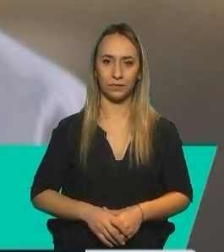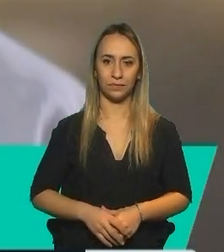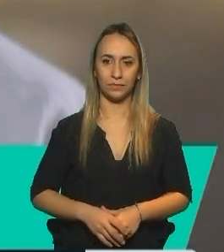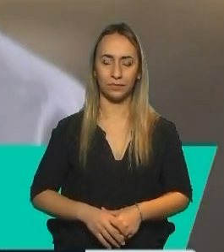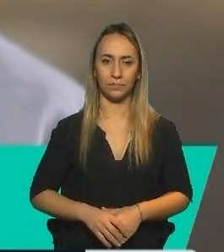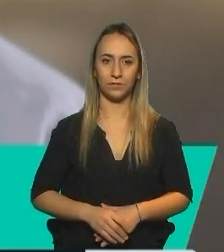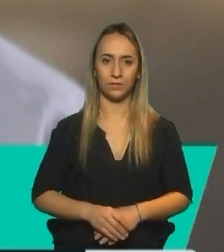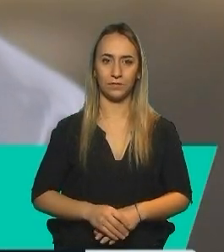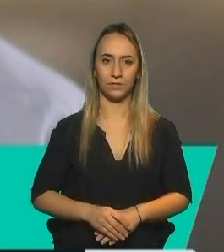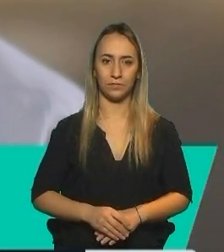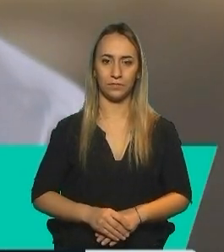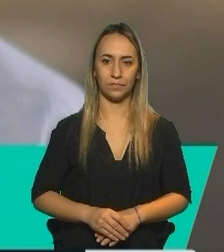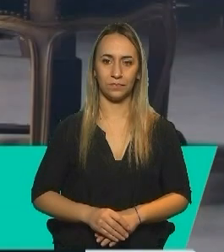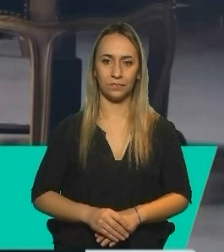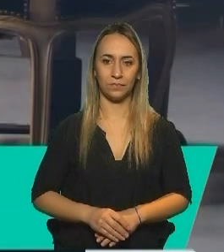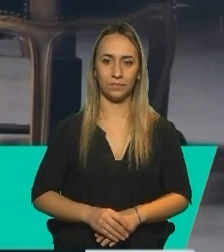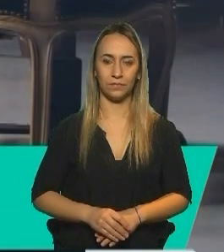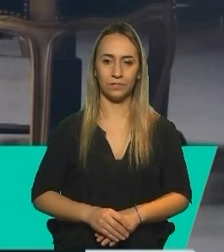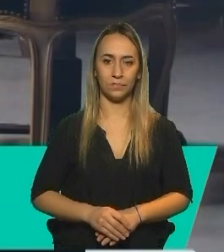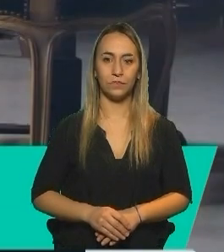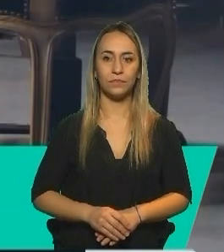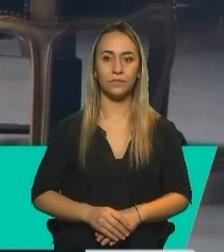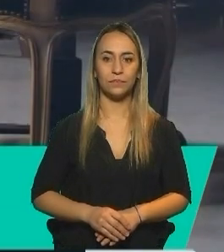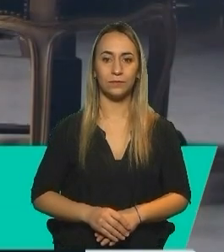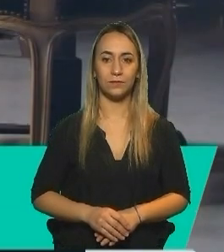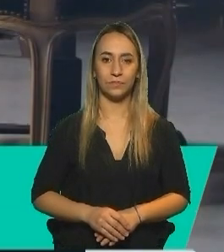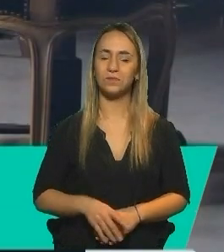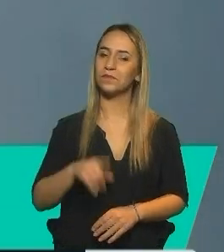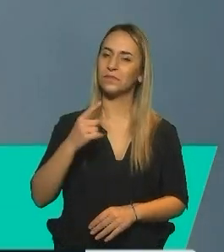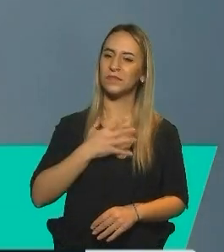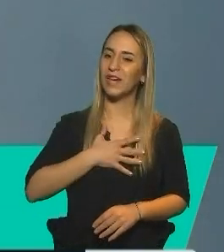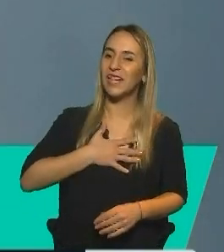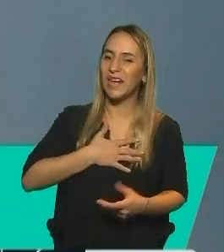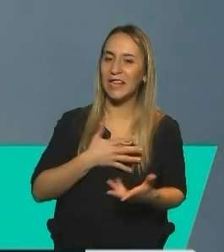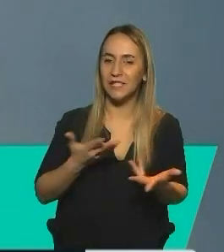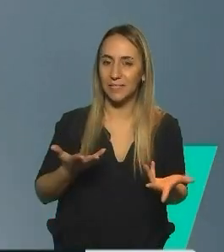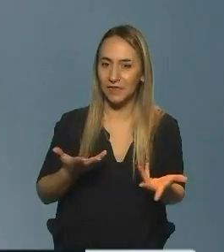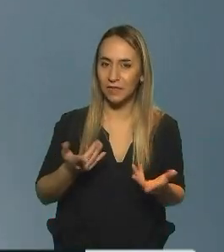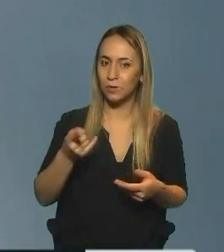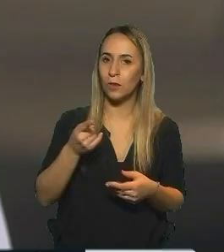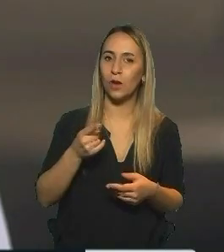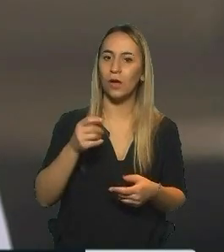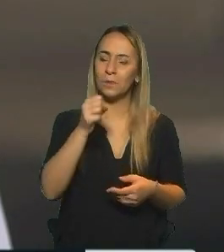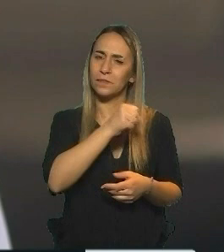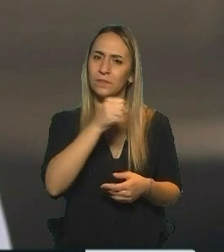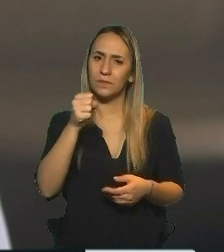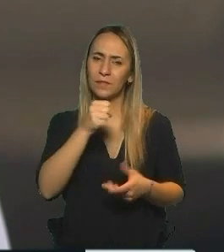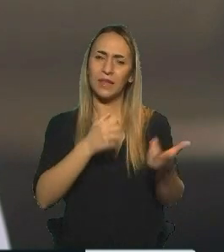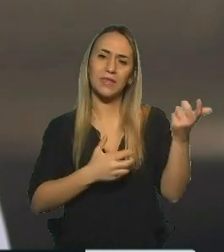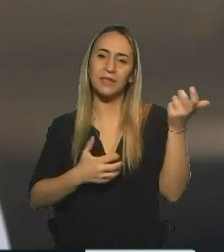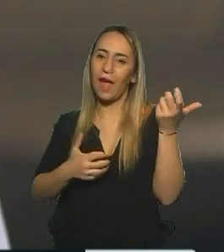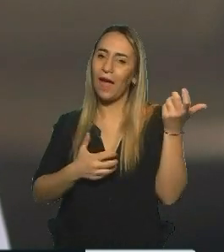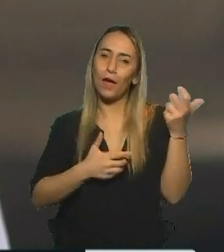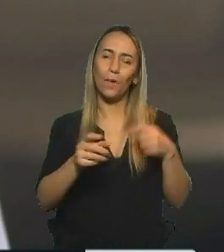amor nunca apreciar. ¿Qué sentís cuando cantás tango?